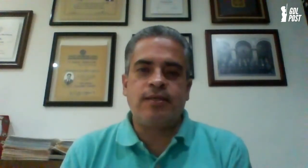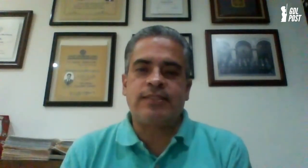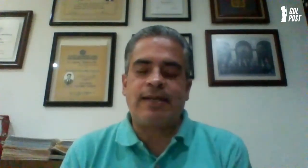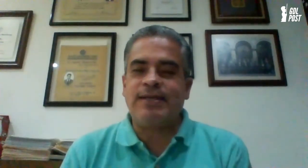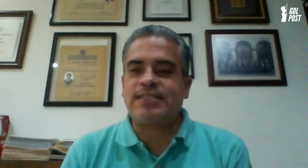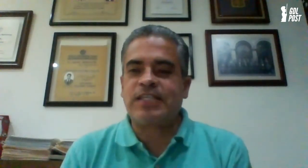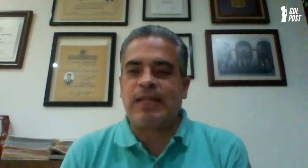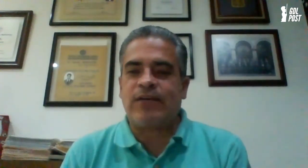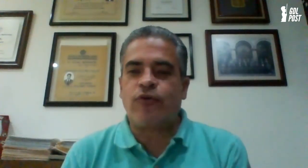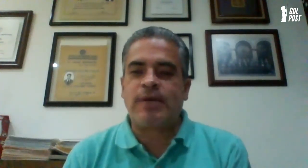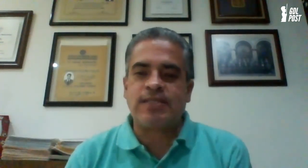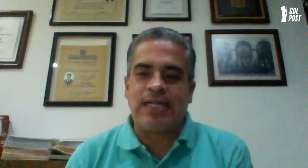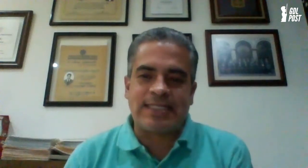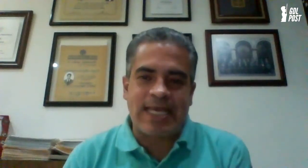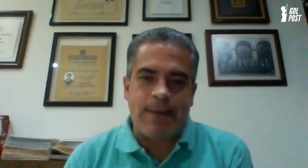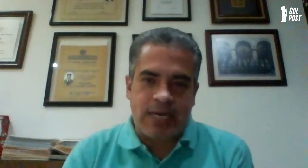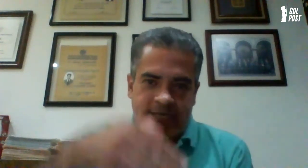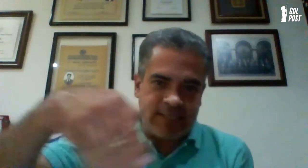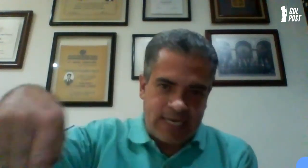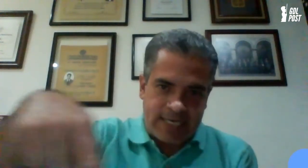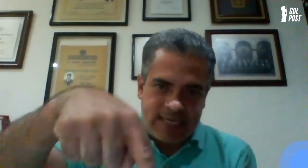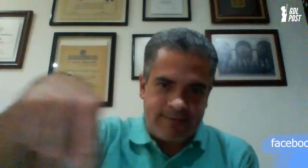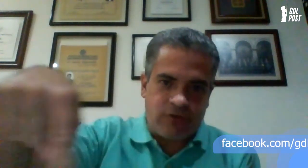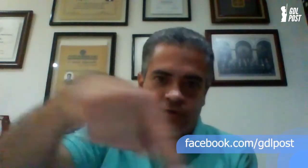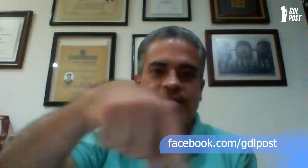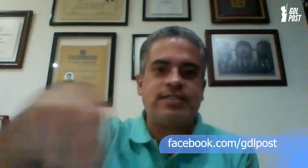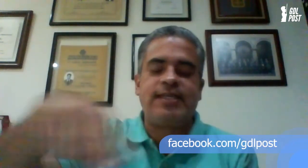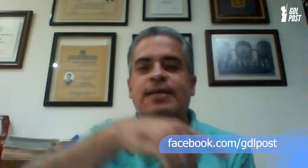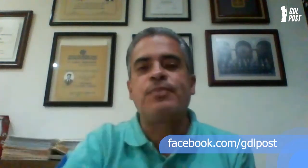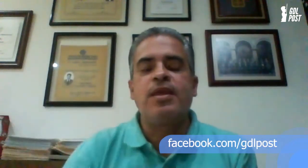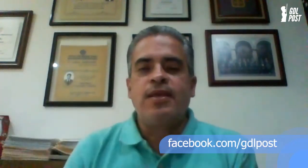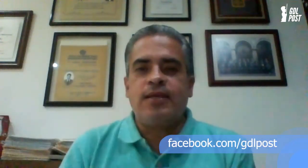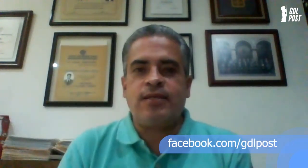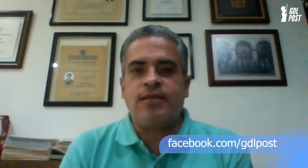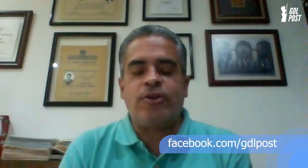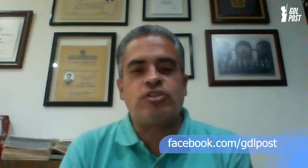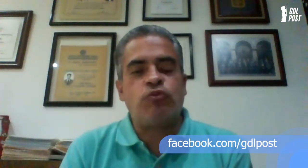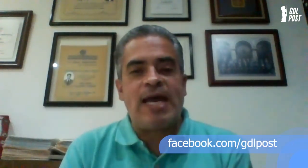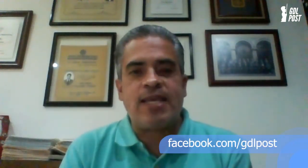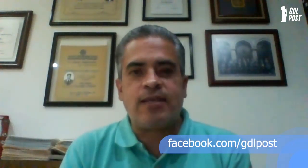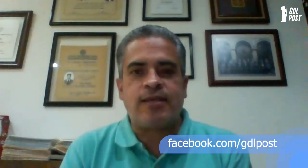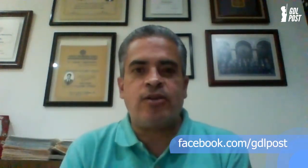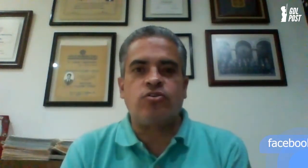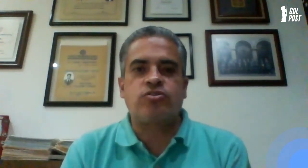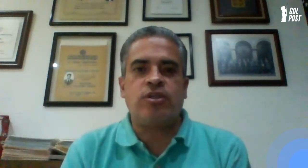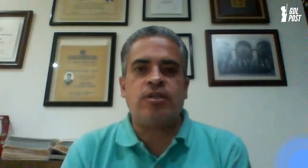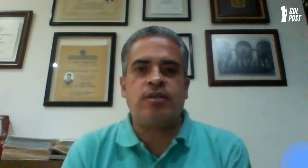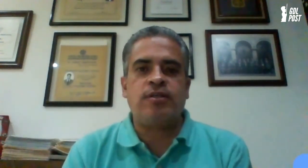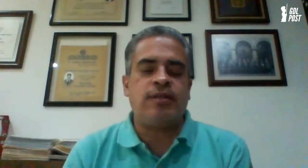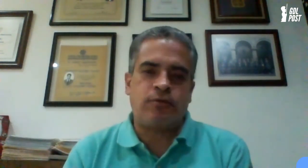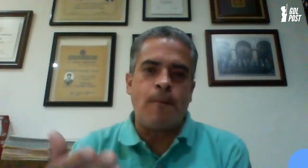a través de estas plataformas, las que aparecen aquí abajo en la cintilla, que nos dé un like, que